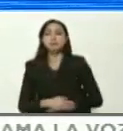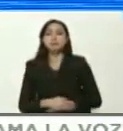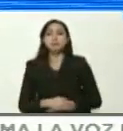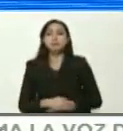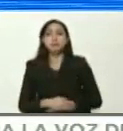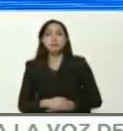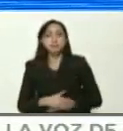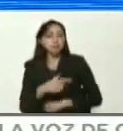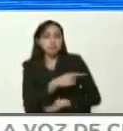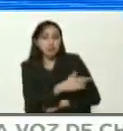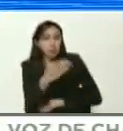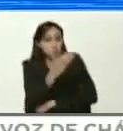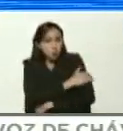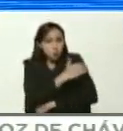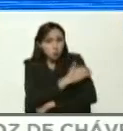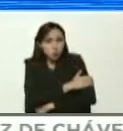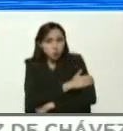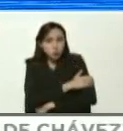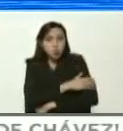La ultraderecha extremista,